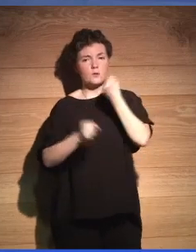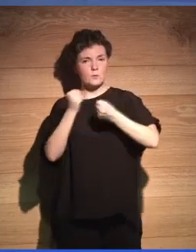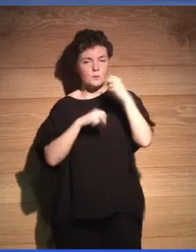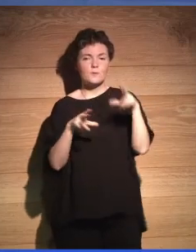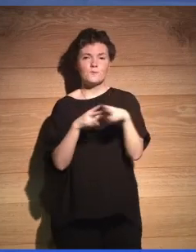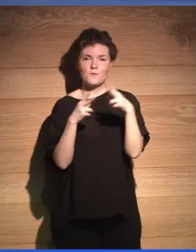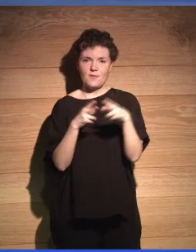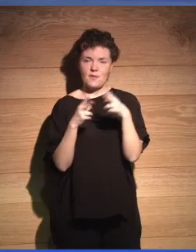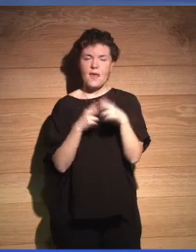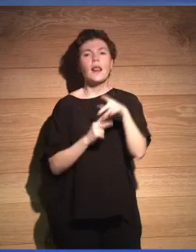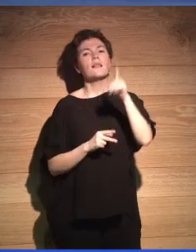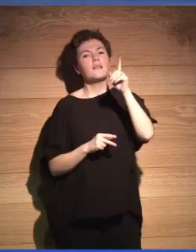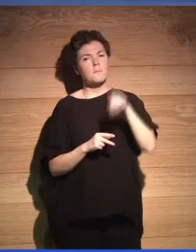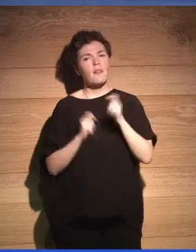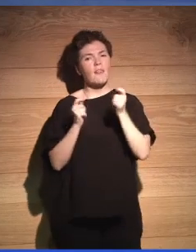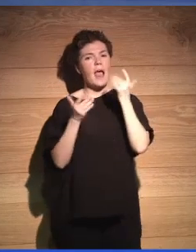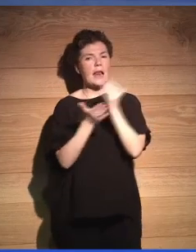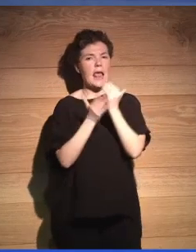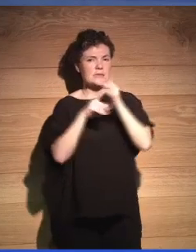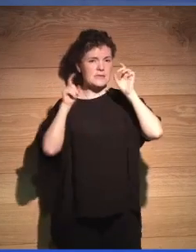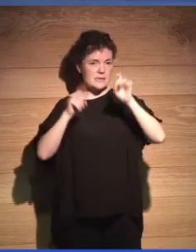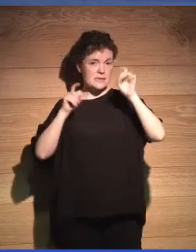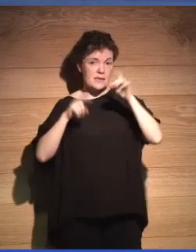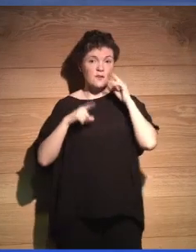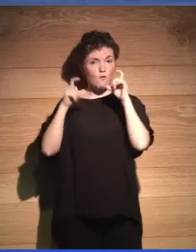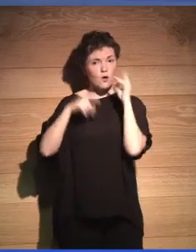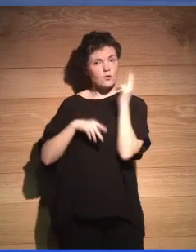económicos y sociales, y también daba clases. Y aquí también